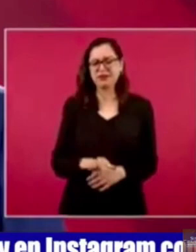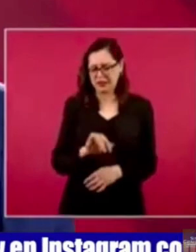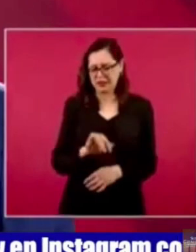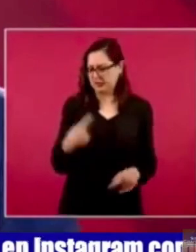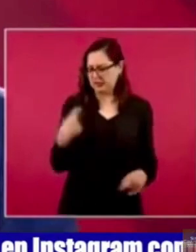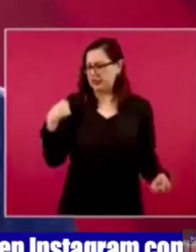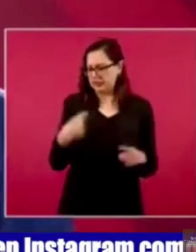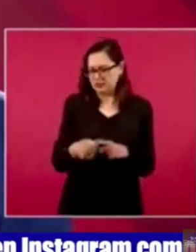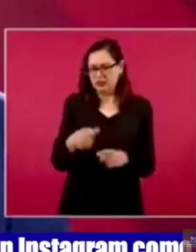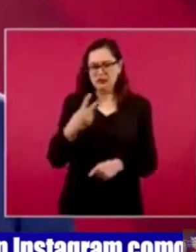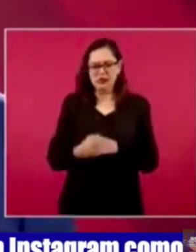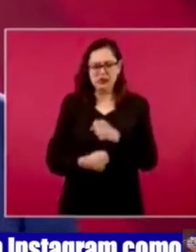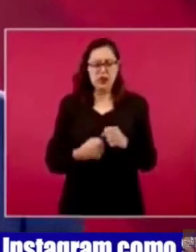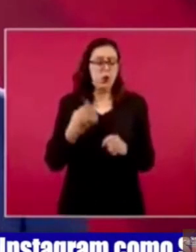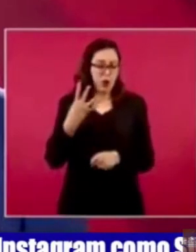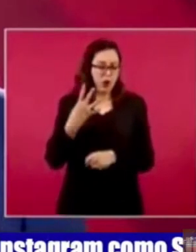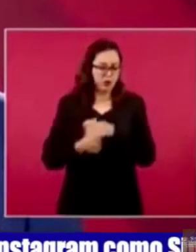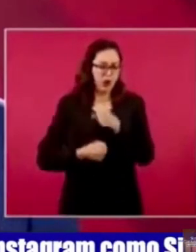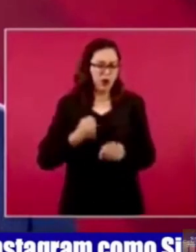pero